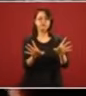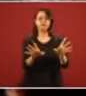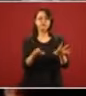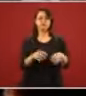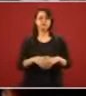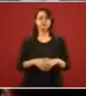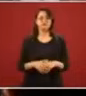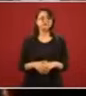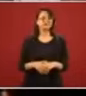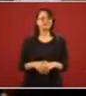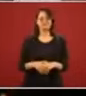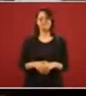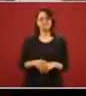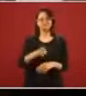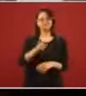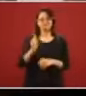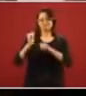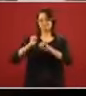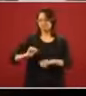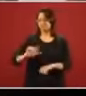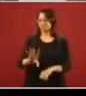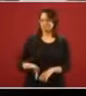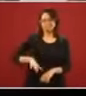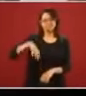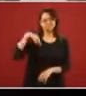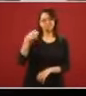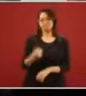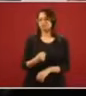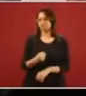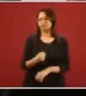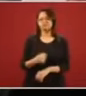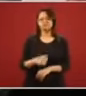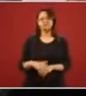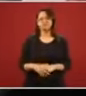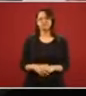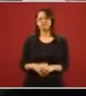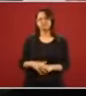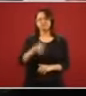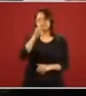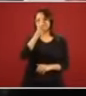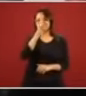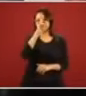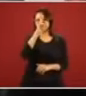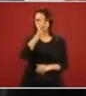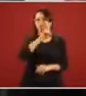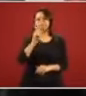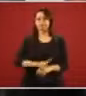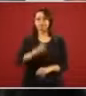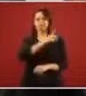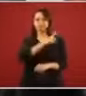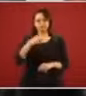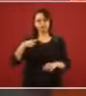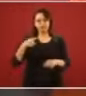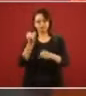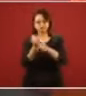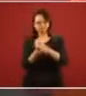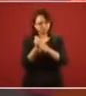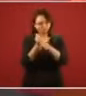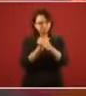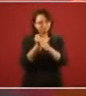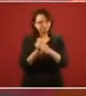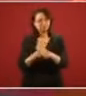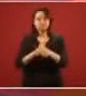Es un abuso de autoridad, más que eso, y debe ser investigado y castigado.